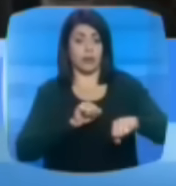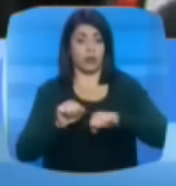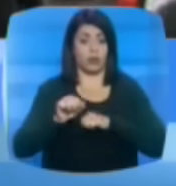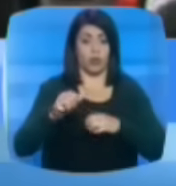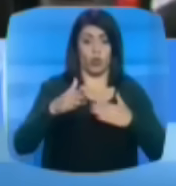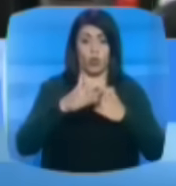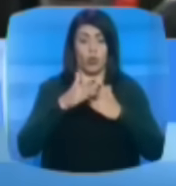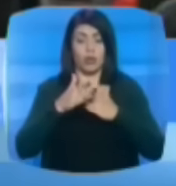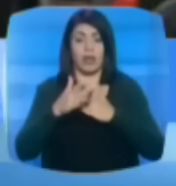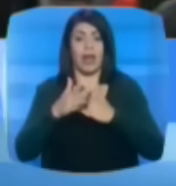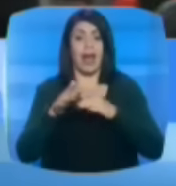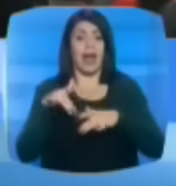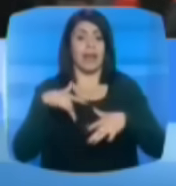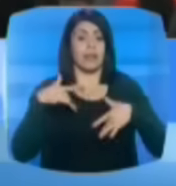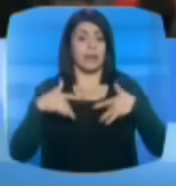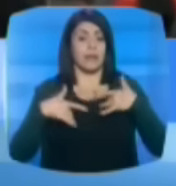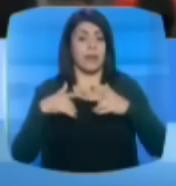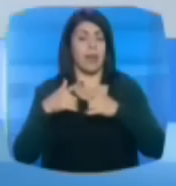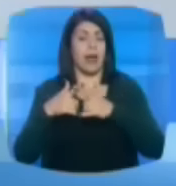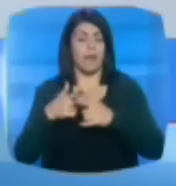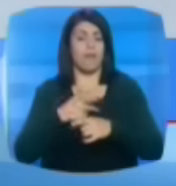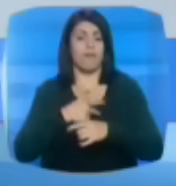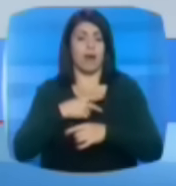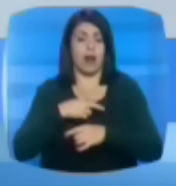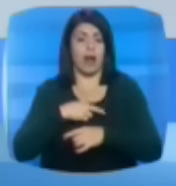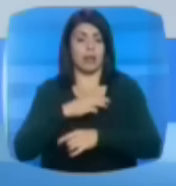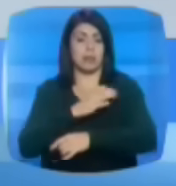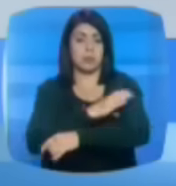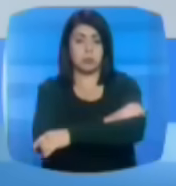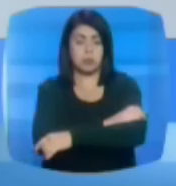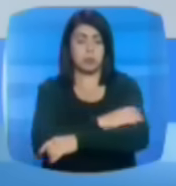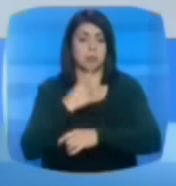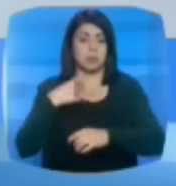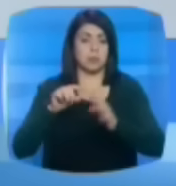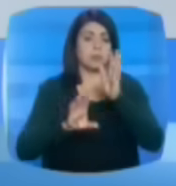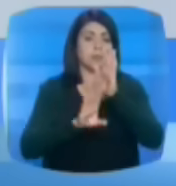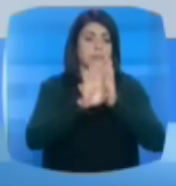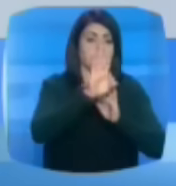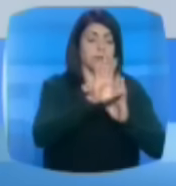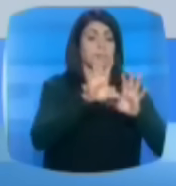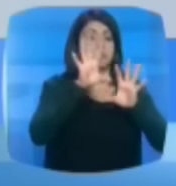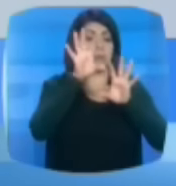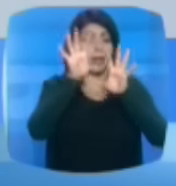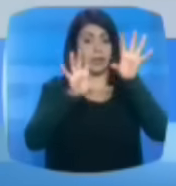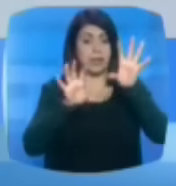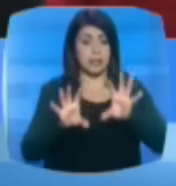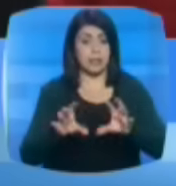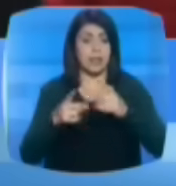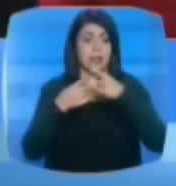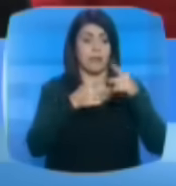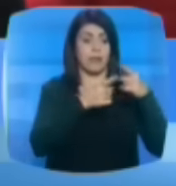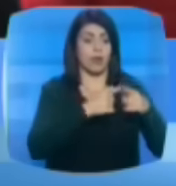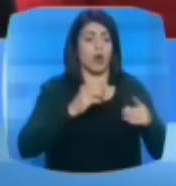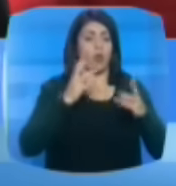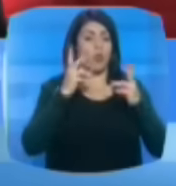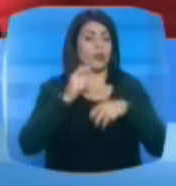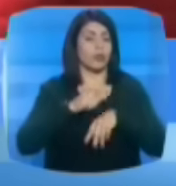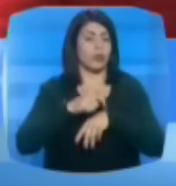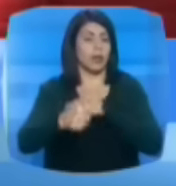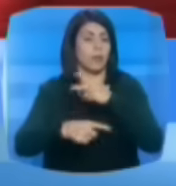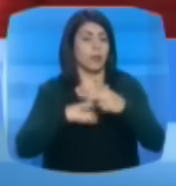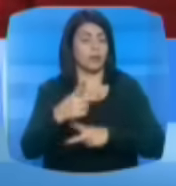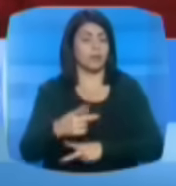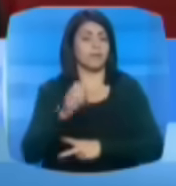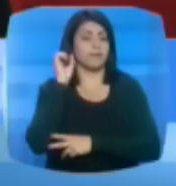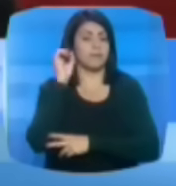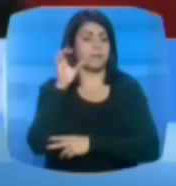contra la actividad fascista que se desarrolla en sus continentes, en sus regiones y en su país. ¿Cuánto tiempo se podía estructurar ese